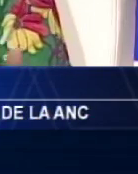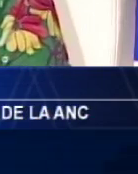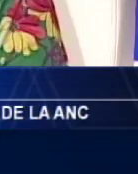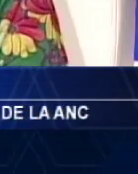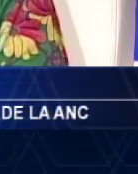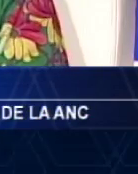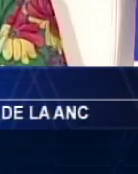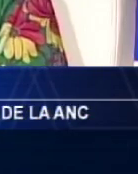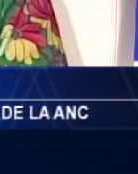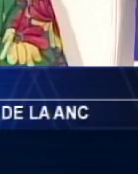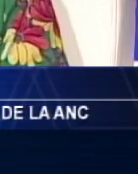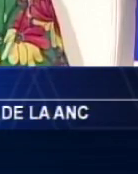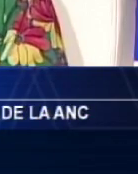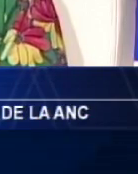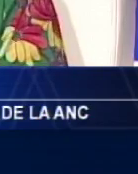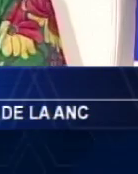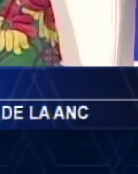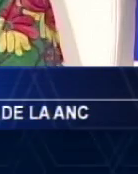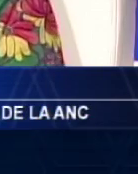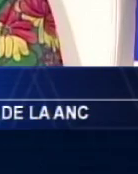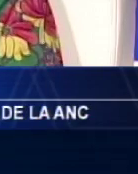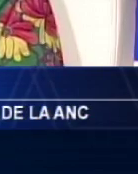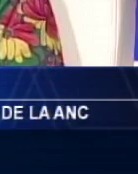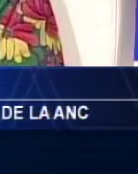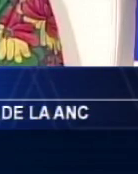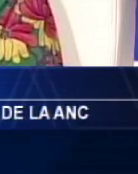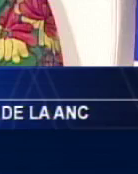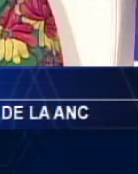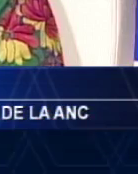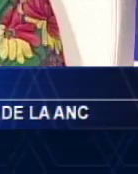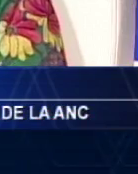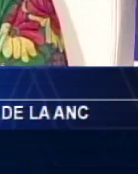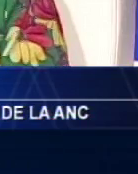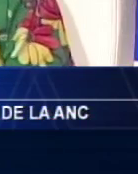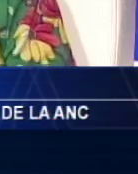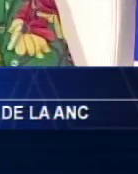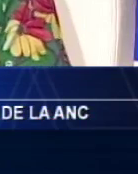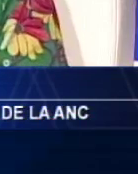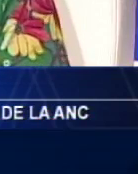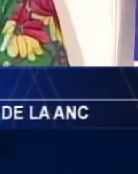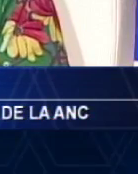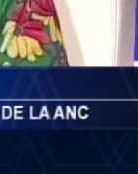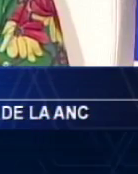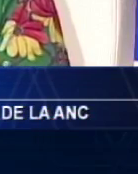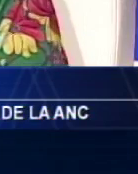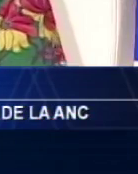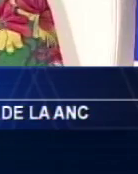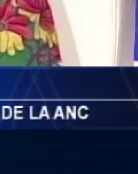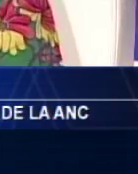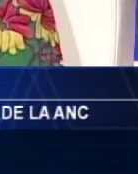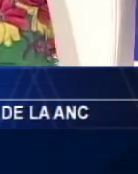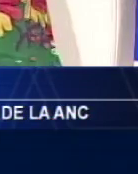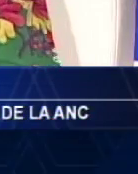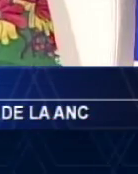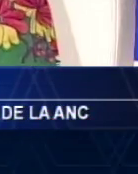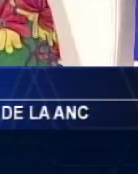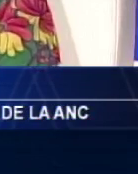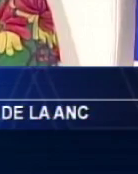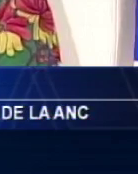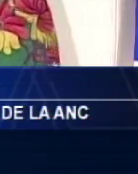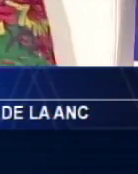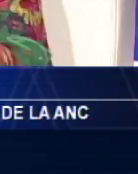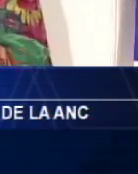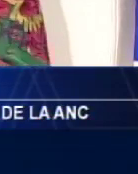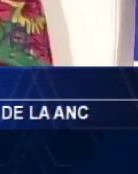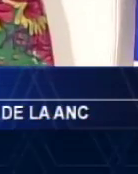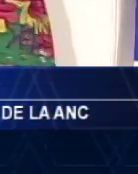que sin duda va a garantizar una victoria que estamos construyendo. Esa victoria, entiendo que por supuesto, esa campaña por